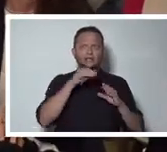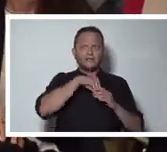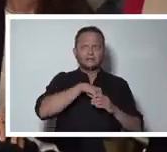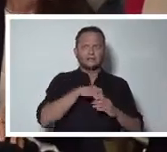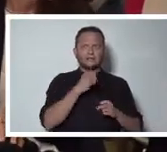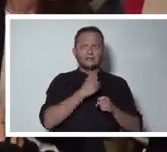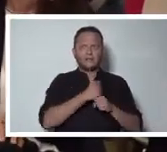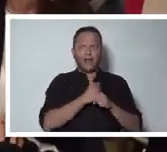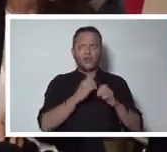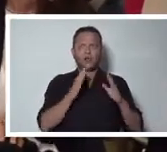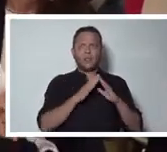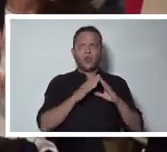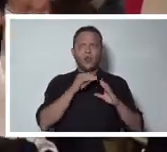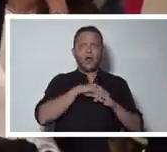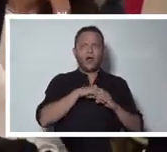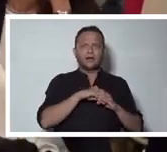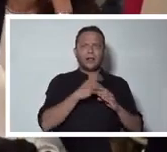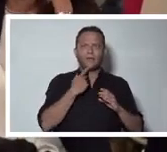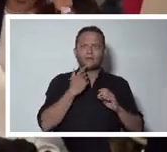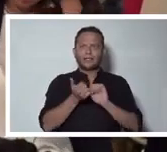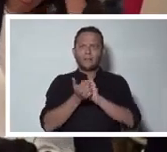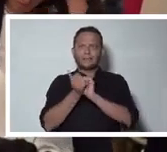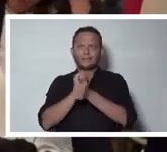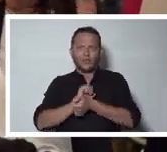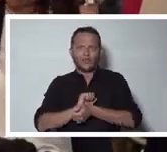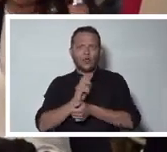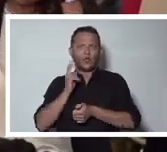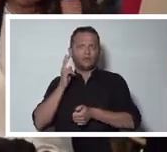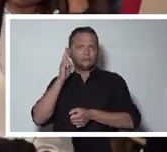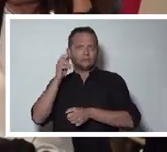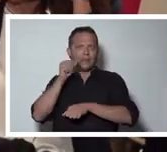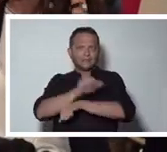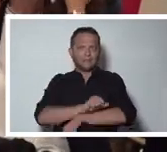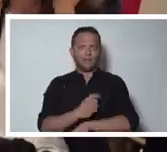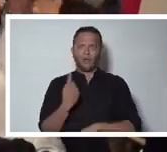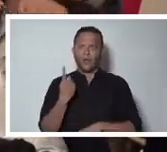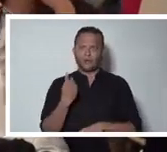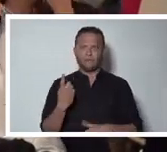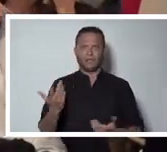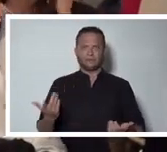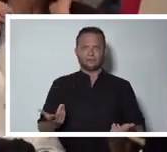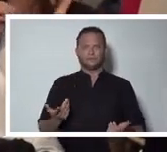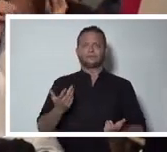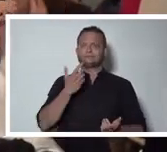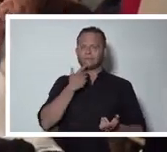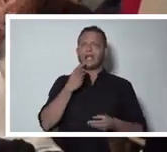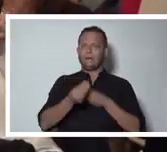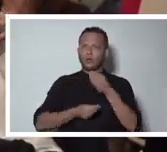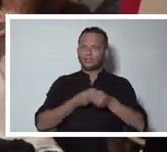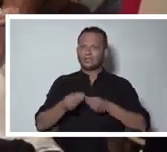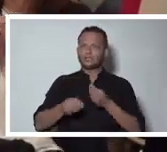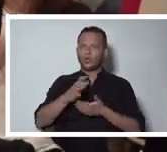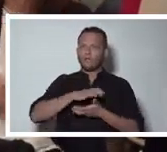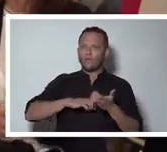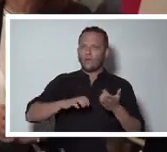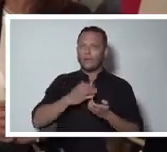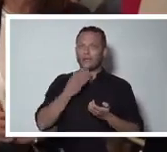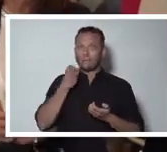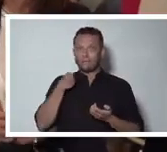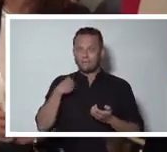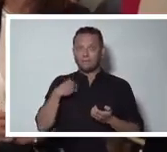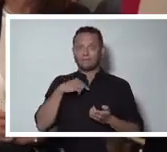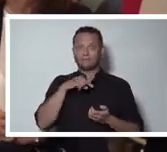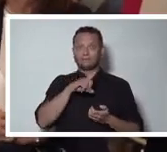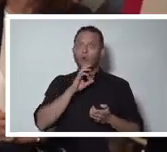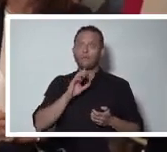trabajadoras del hogar de la prestación por el por desempleo ya hemos hecho algo pequeñ revolucionario Y es que hemos